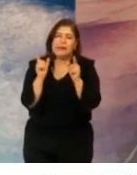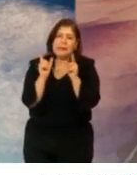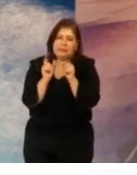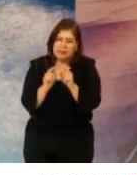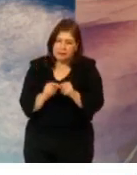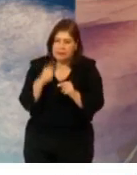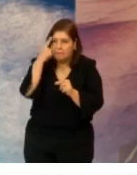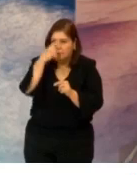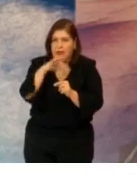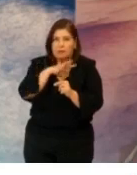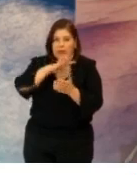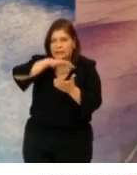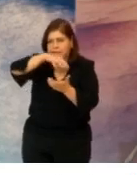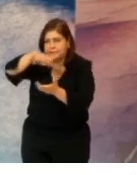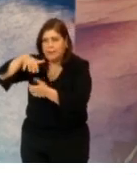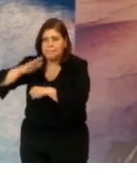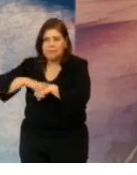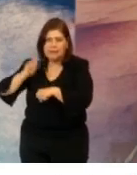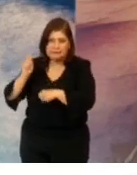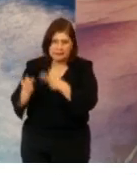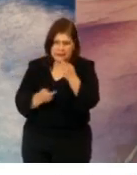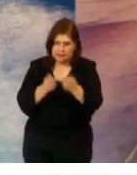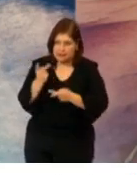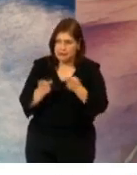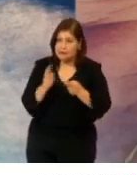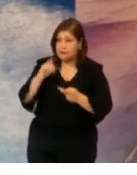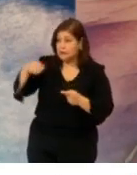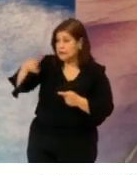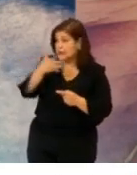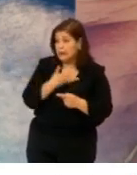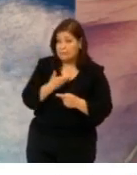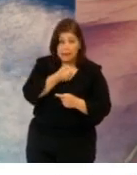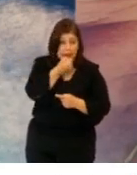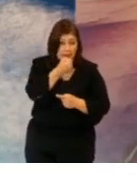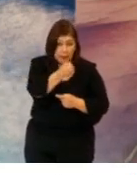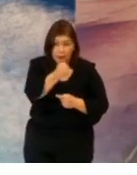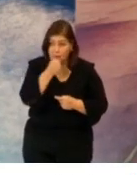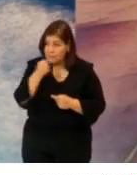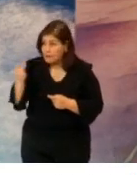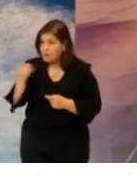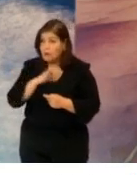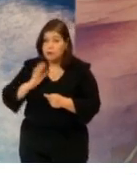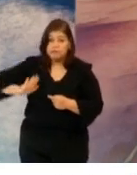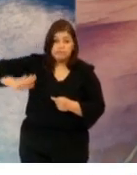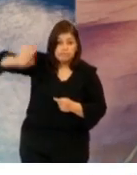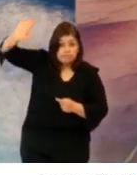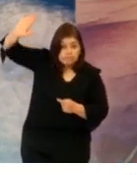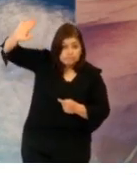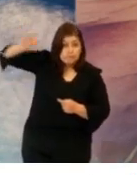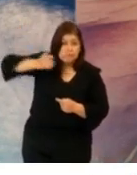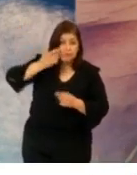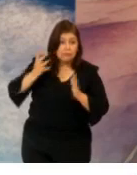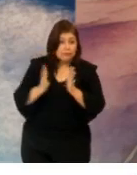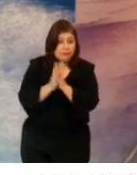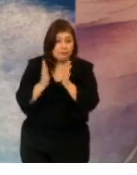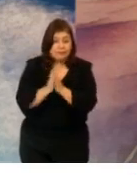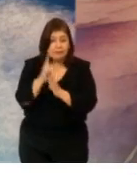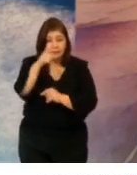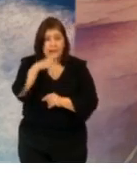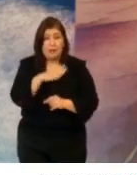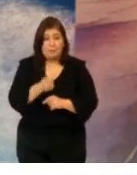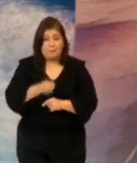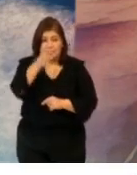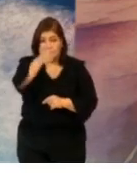de preguntas. Si tienen ustedes ahí los micrófonos, si quieren levantar la mano. A ver, aquí tenemos una